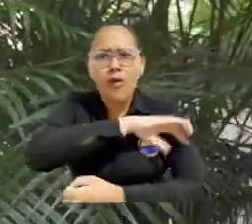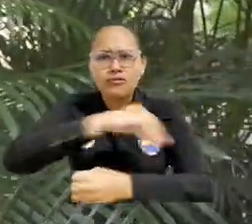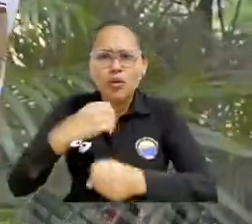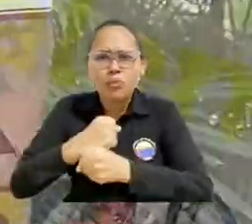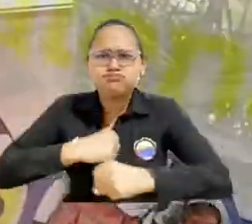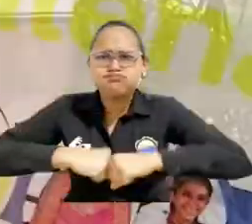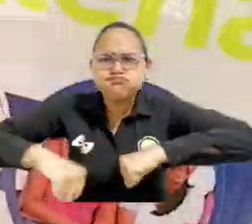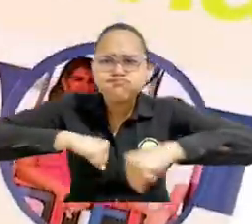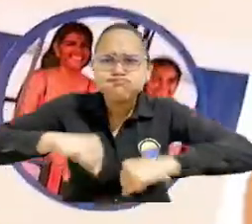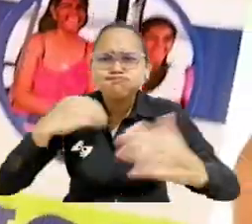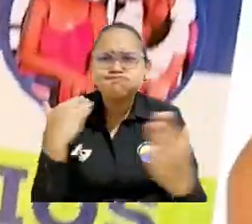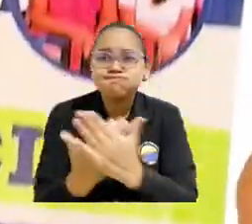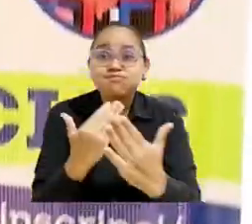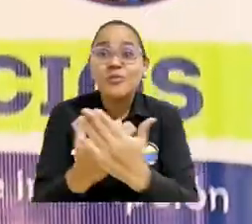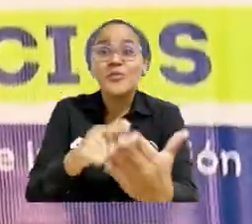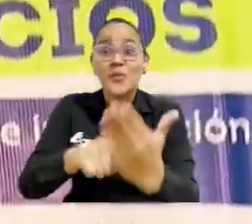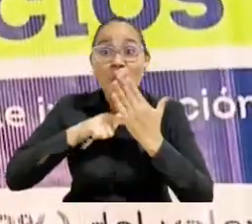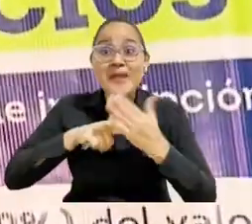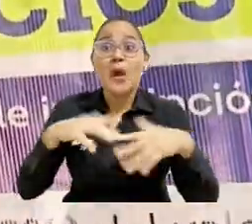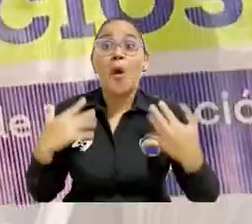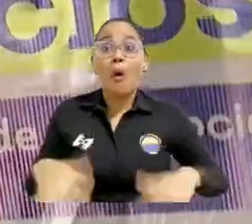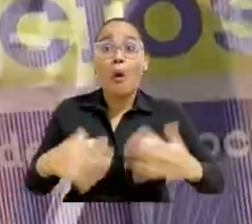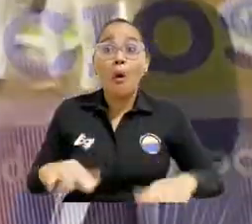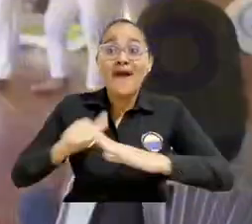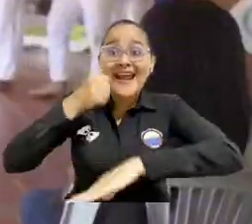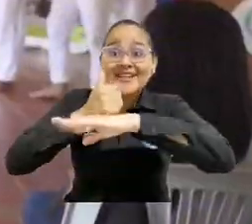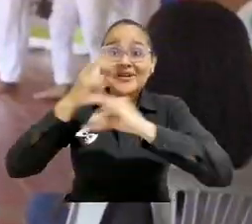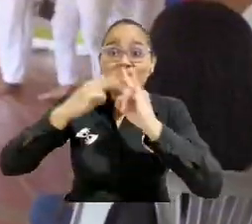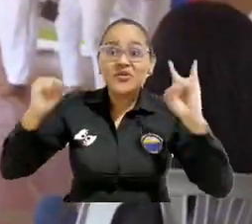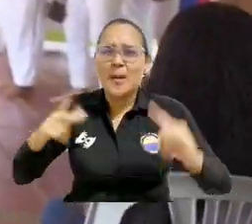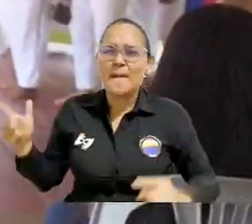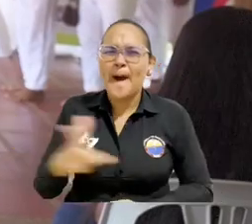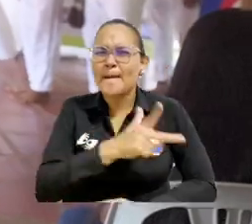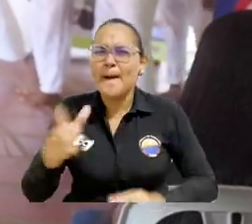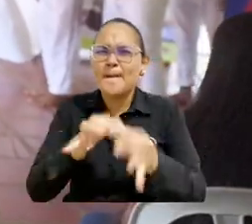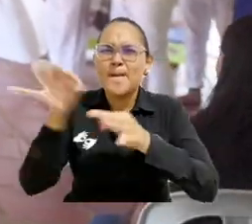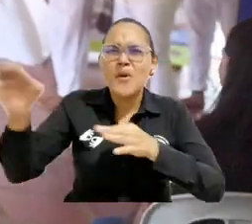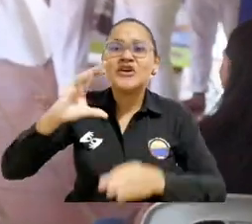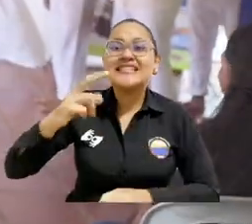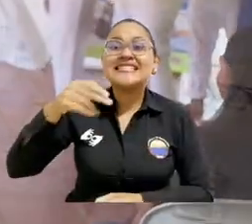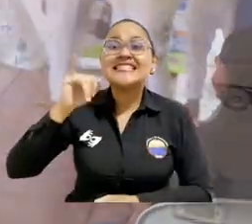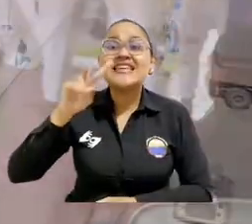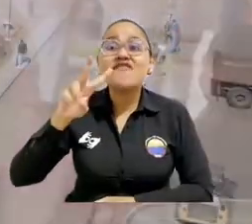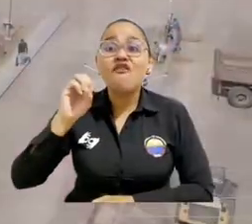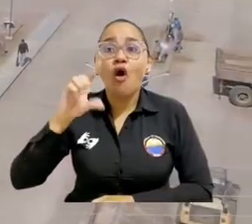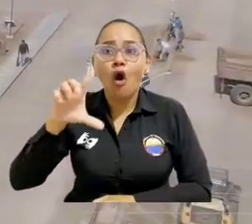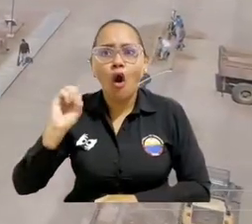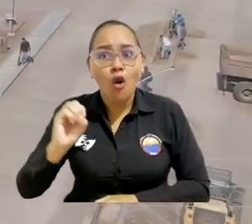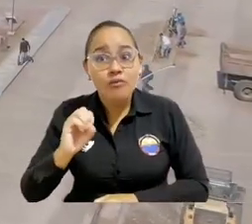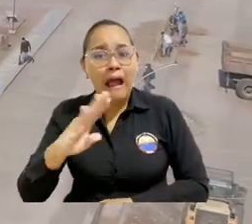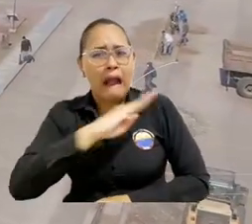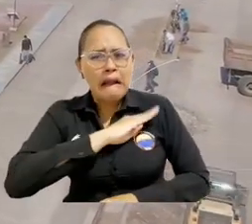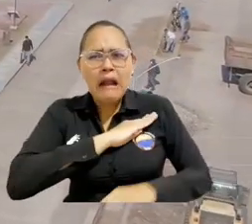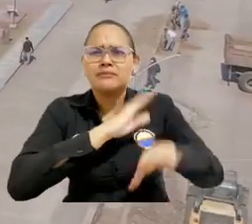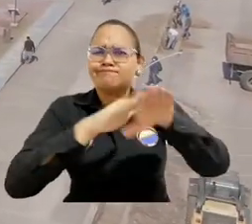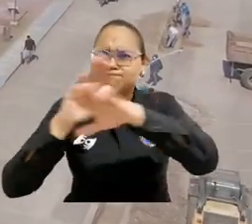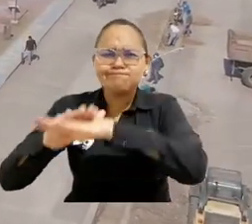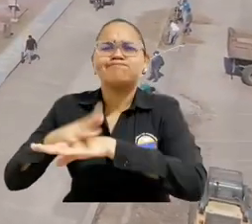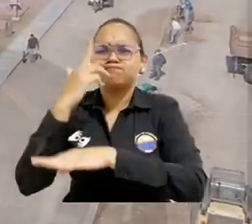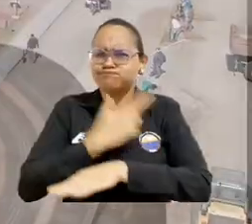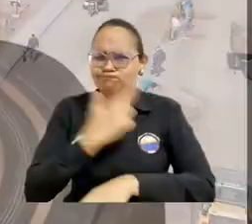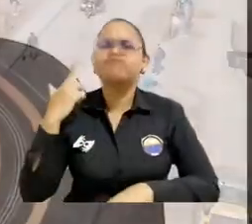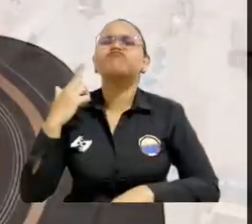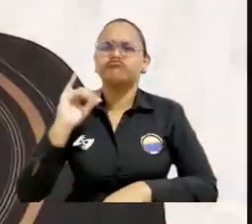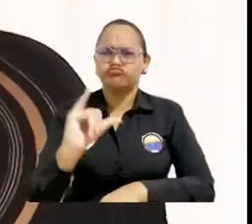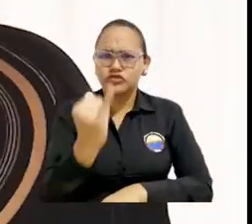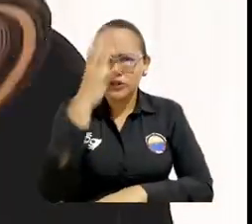Resultados y gestión tangibles fueron las evidencias en la visita del rector de la Universidad del Magdalena al municipio de Chivolo, donde el alcalde ratificó